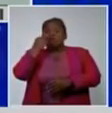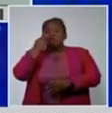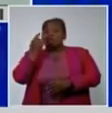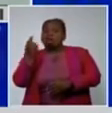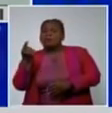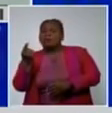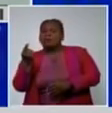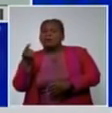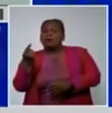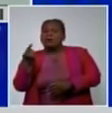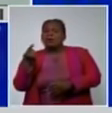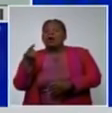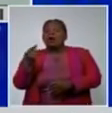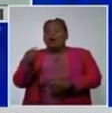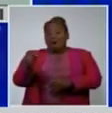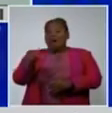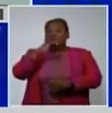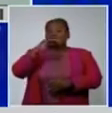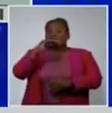geográfica